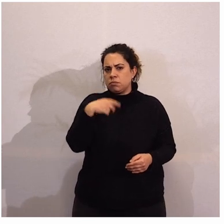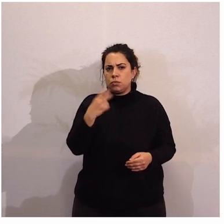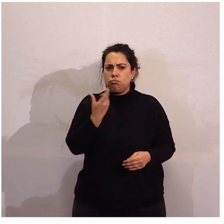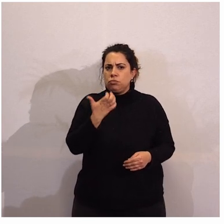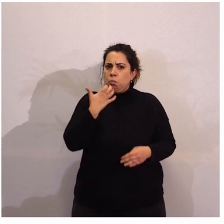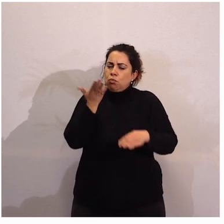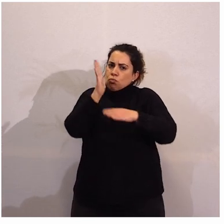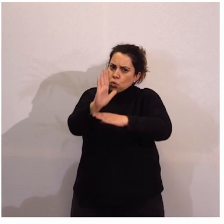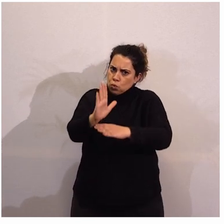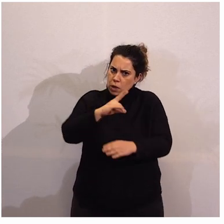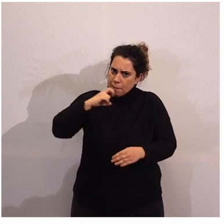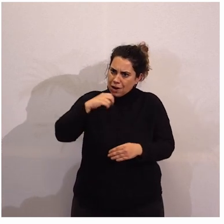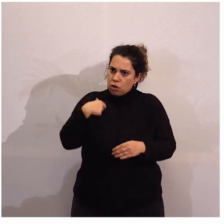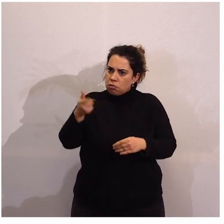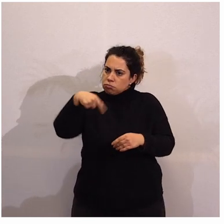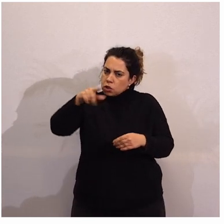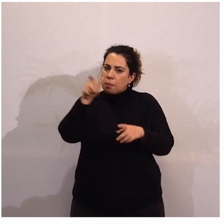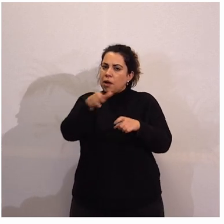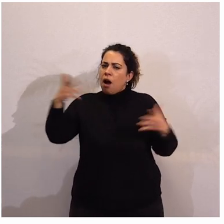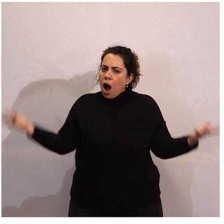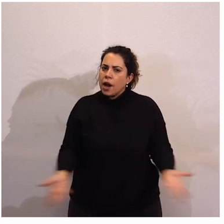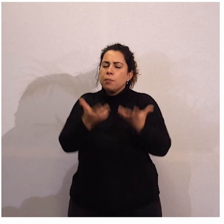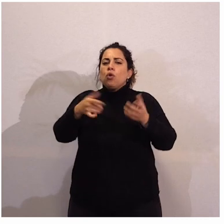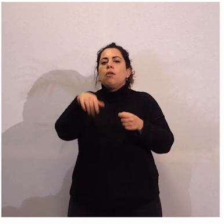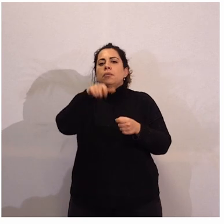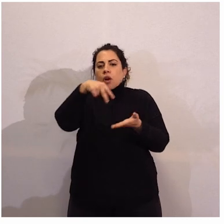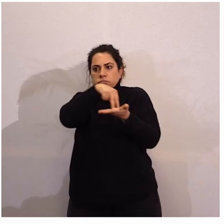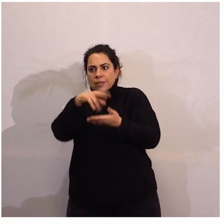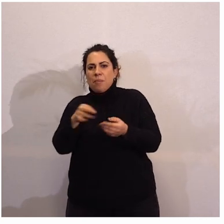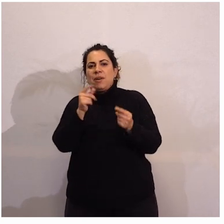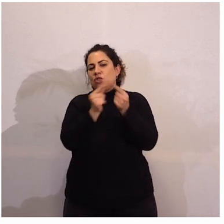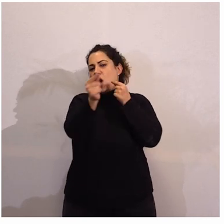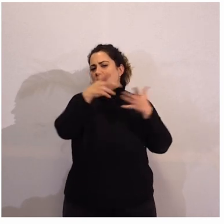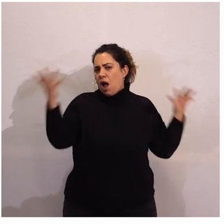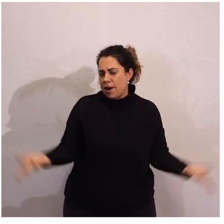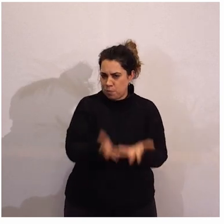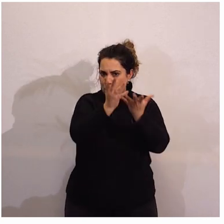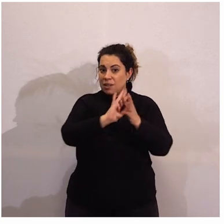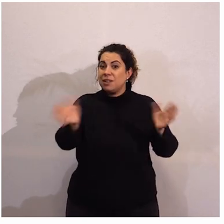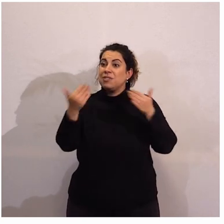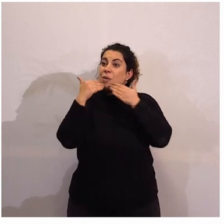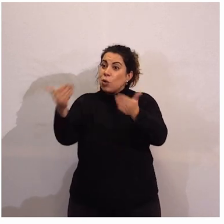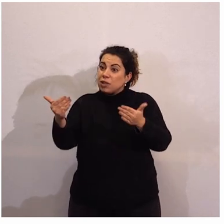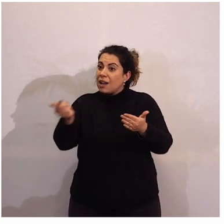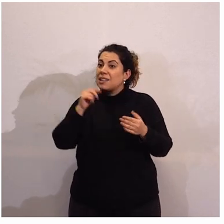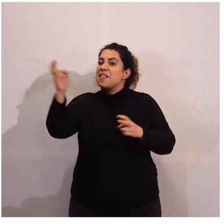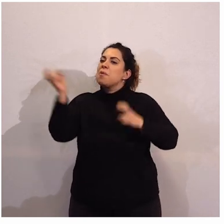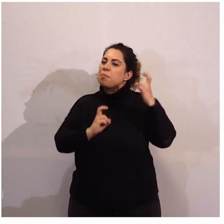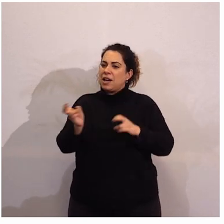ejemplo, animando mucho a la gente, la que está aquí, la que nos esté viendo. Y nada, y agradeceros con todo el corazón que